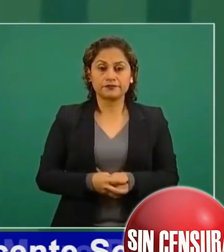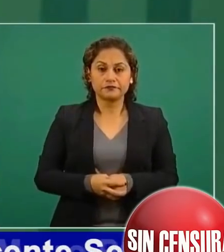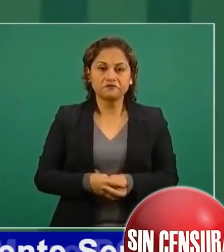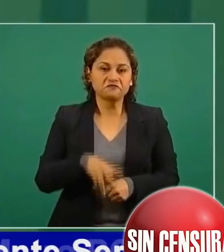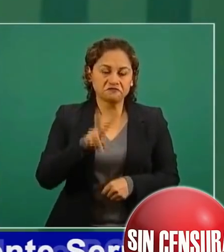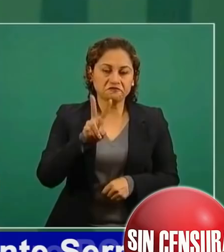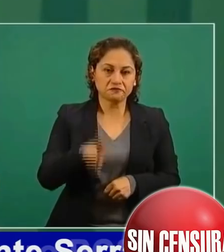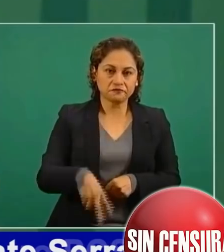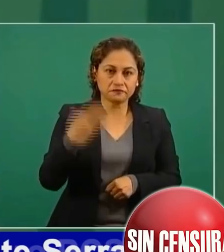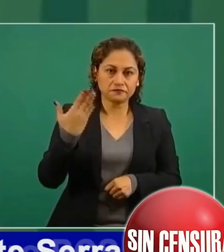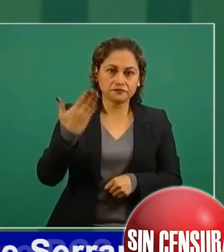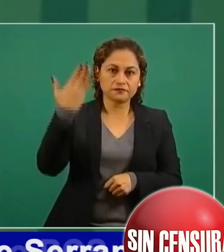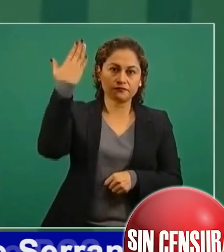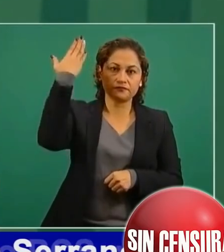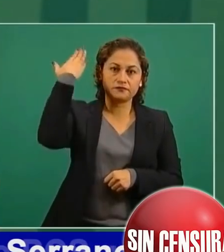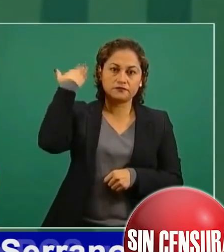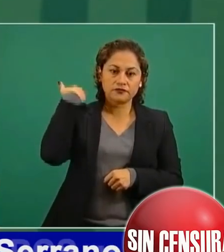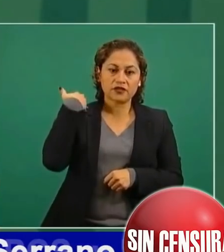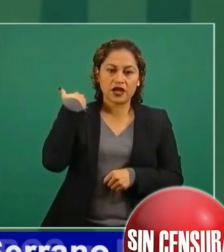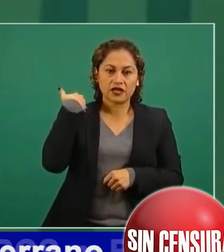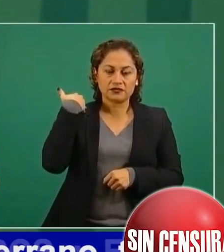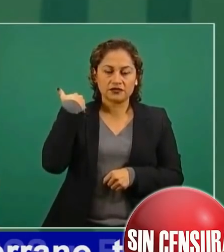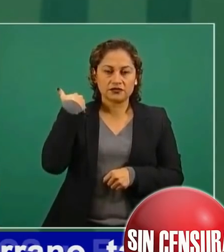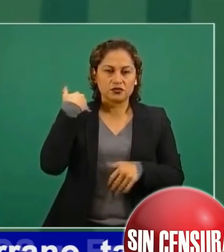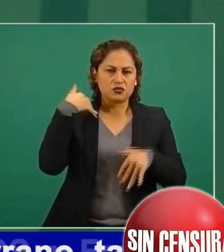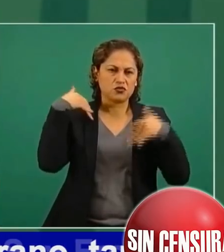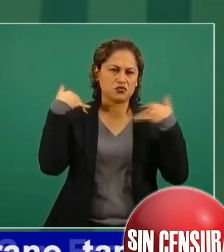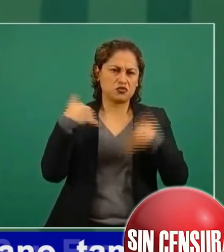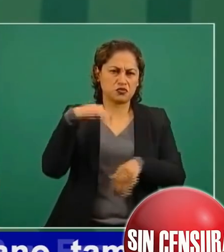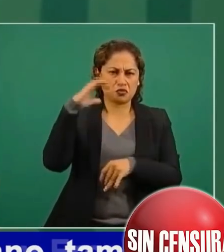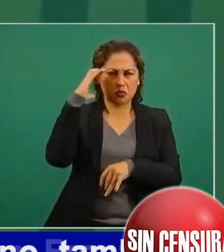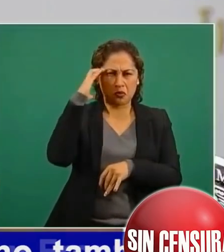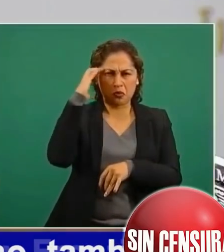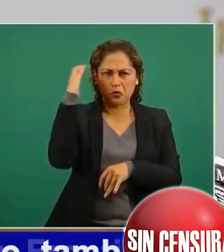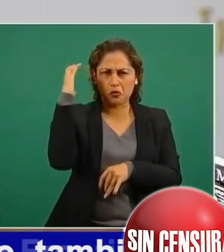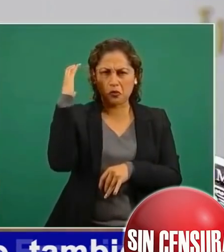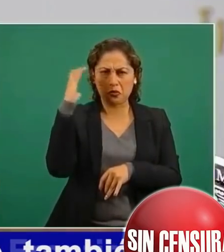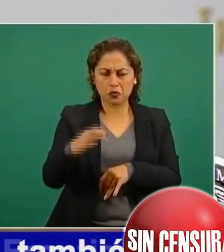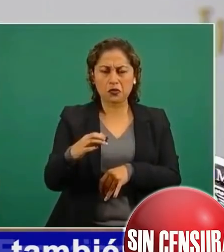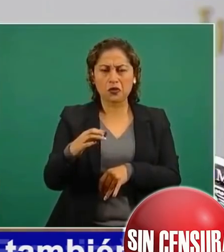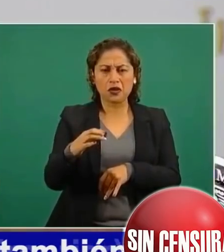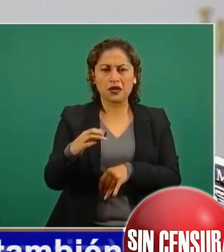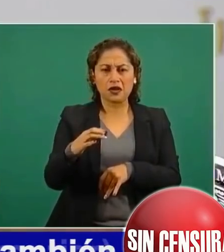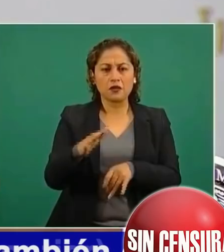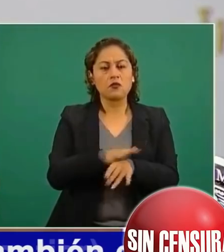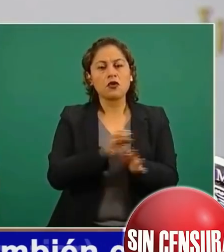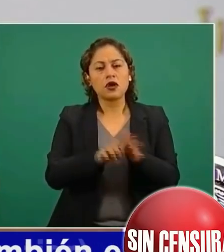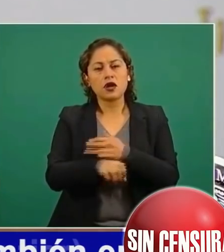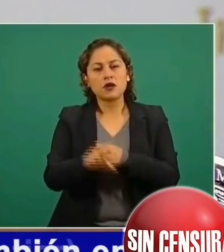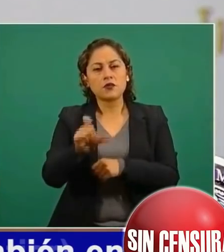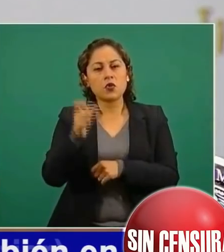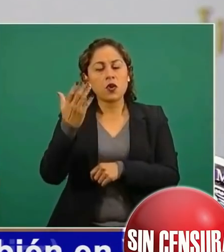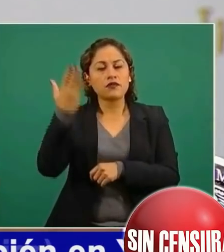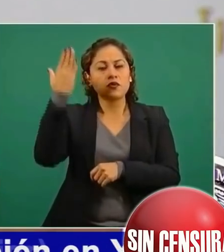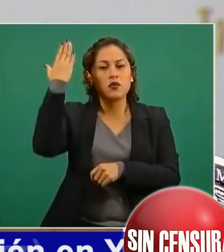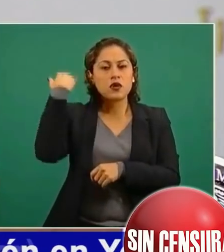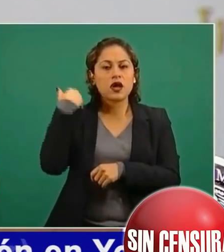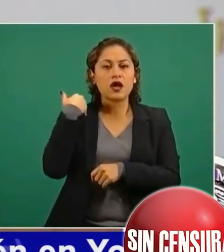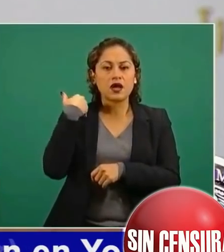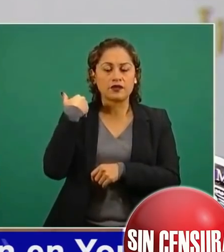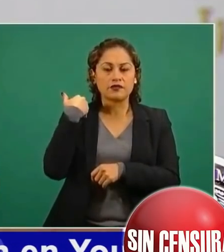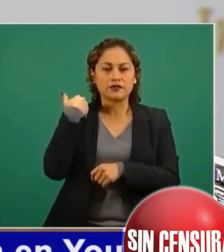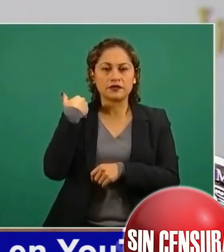cruel el que llegaban, encarcelaban a